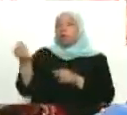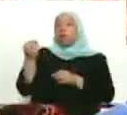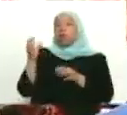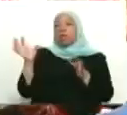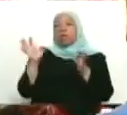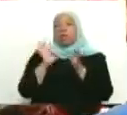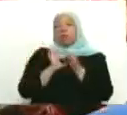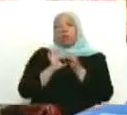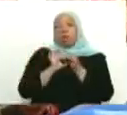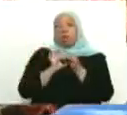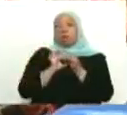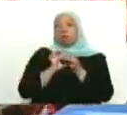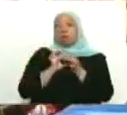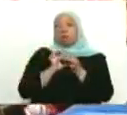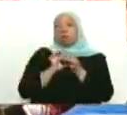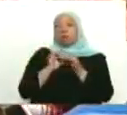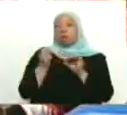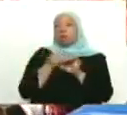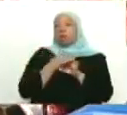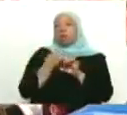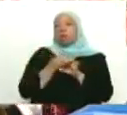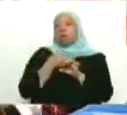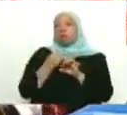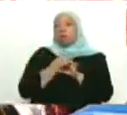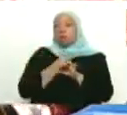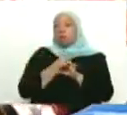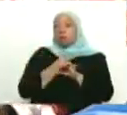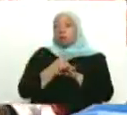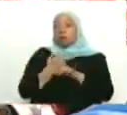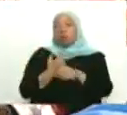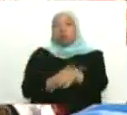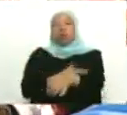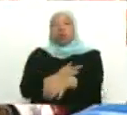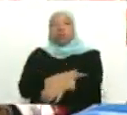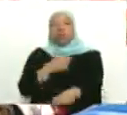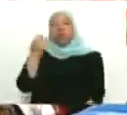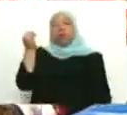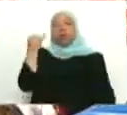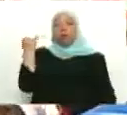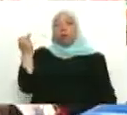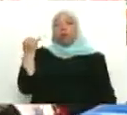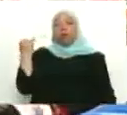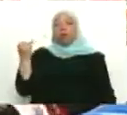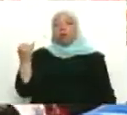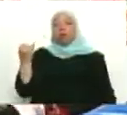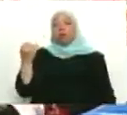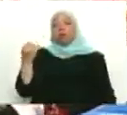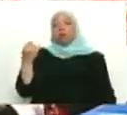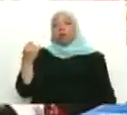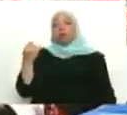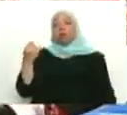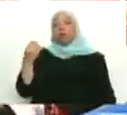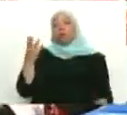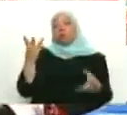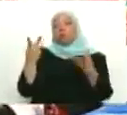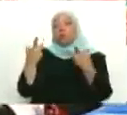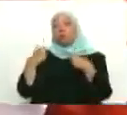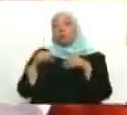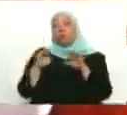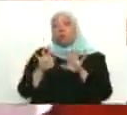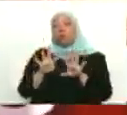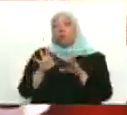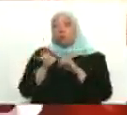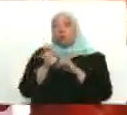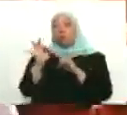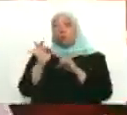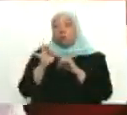unidad. Yo me comprometo con mi hermana Iri. Aquí son ¿cuántos municipios? 9.